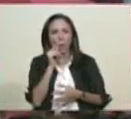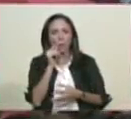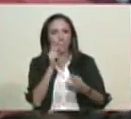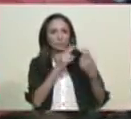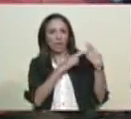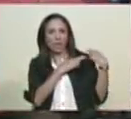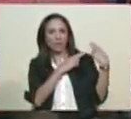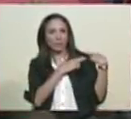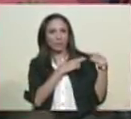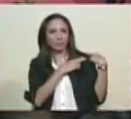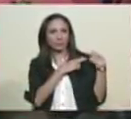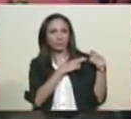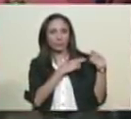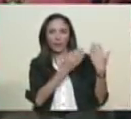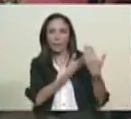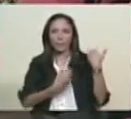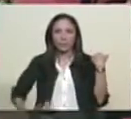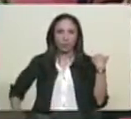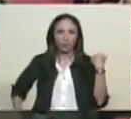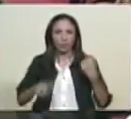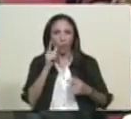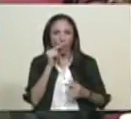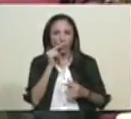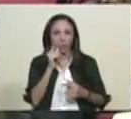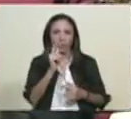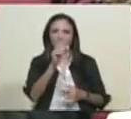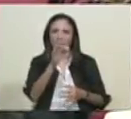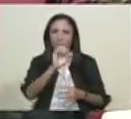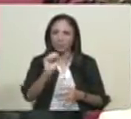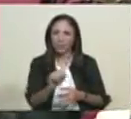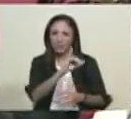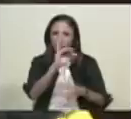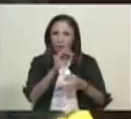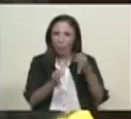magistrado Ibarra, lo que fue